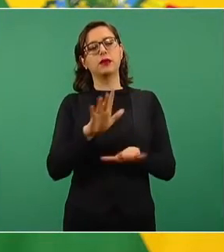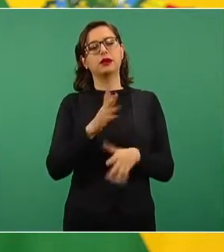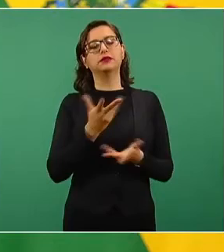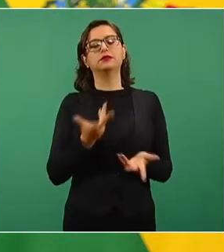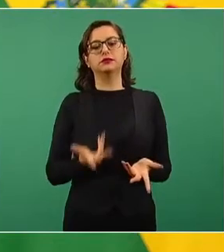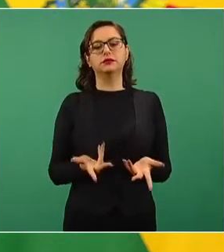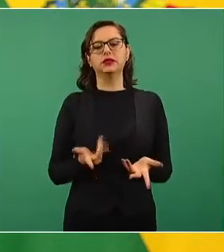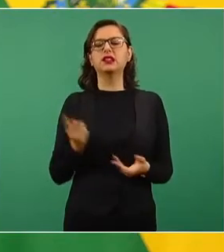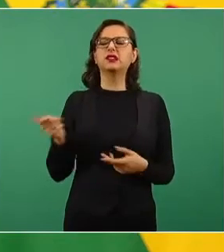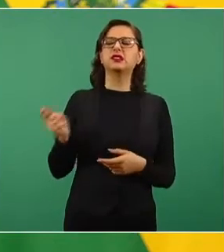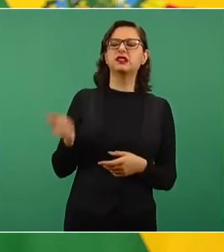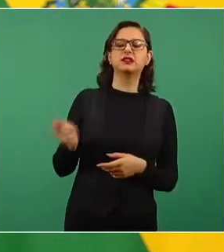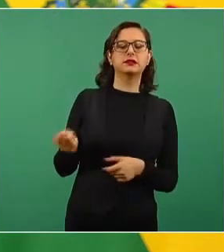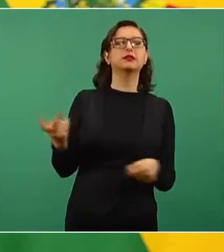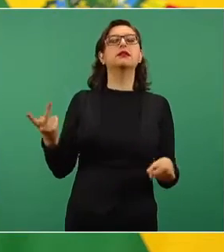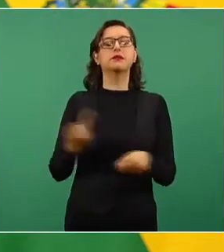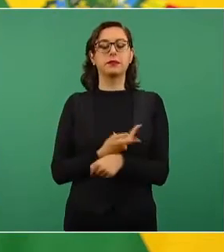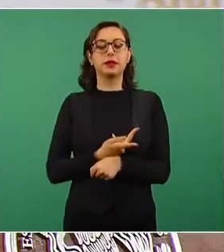porque